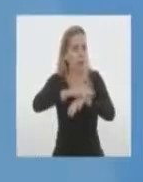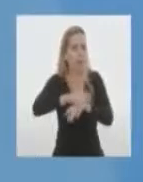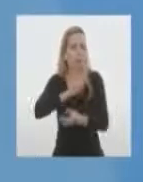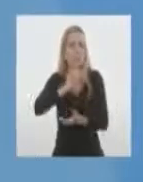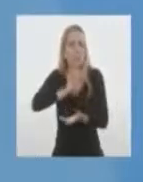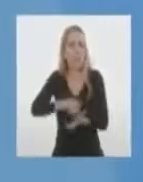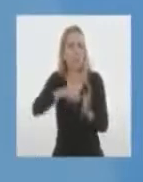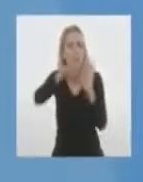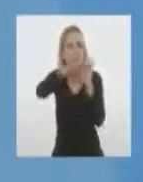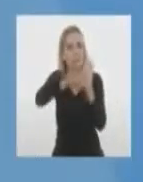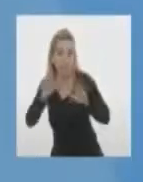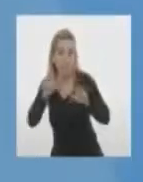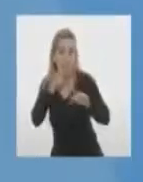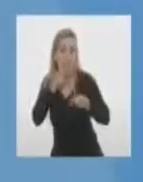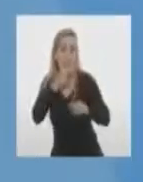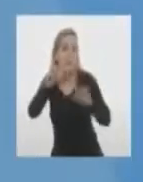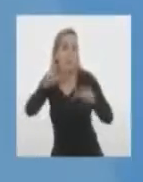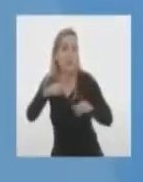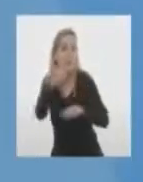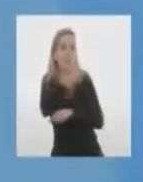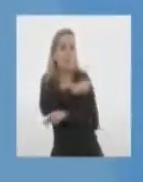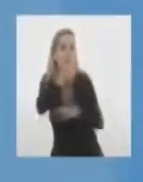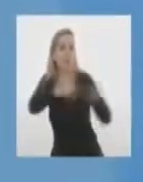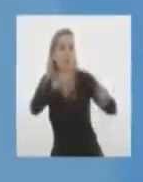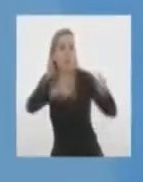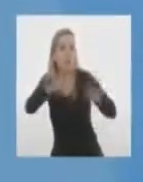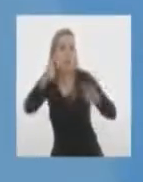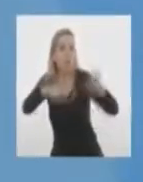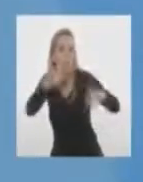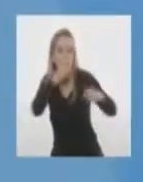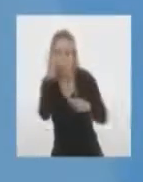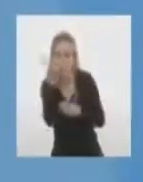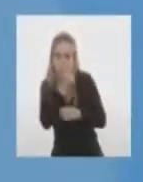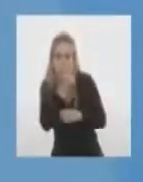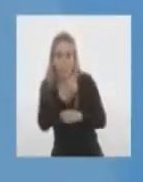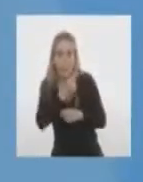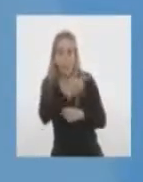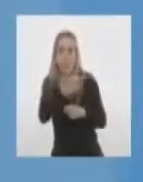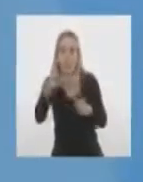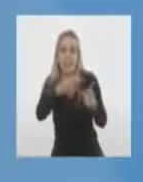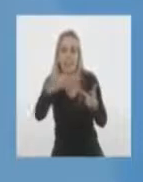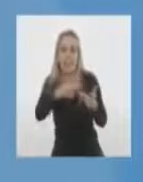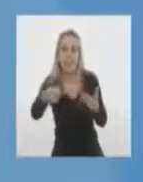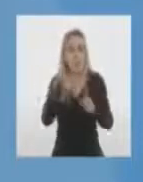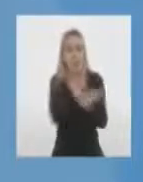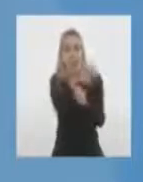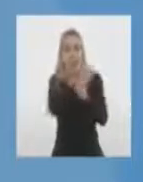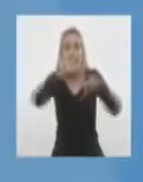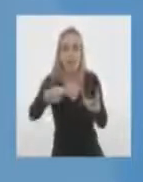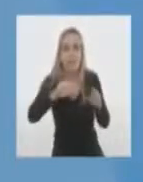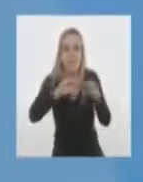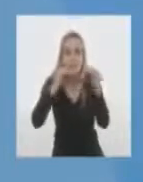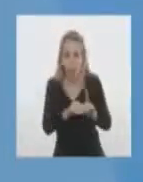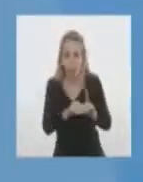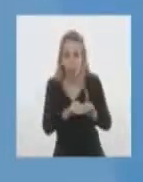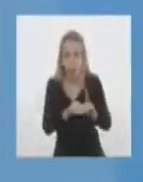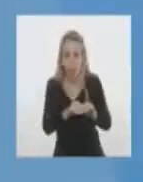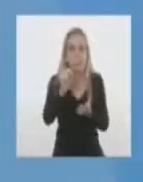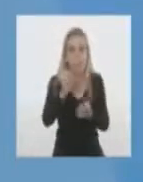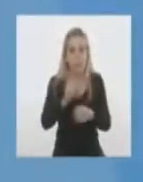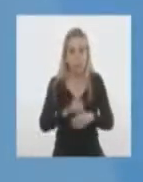para proteger a la población. En pocas semanas más habremos vacunado a la totalidad de 7